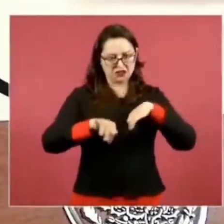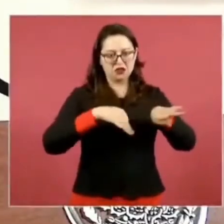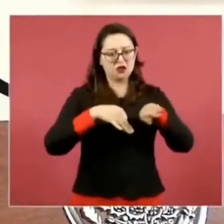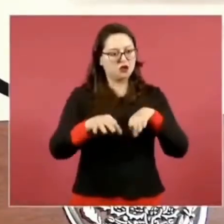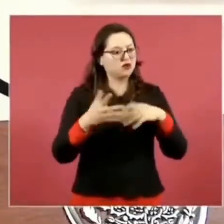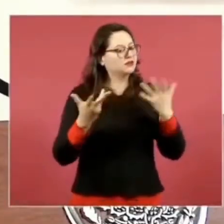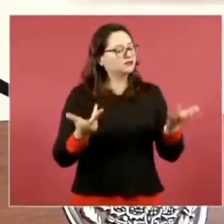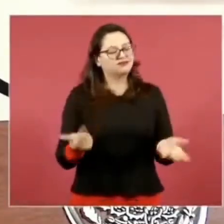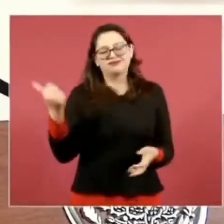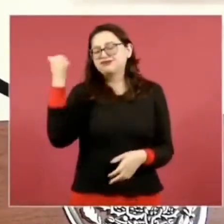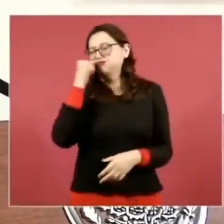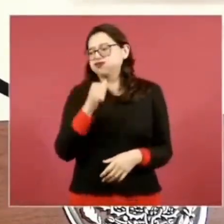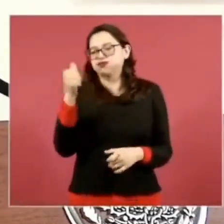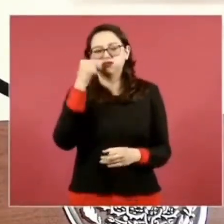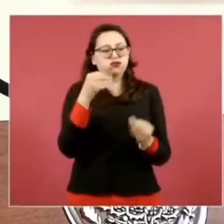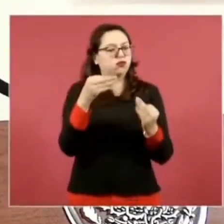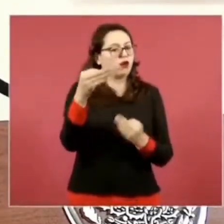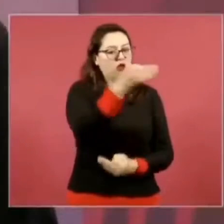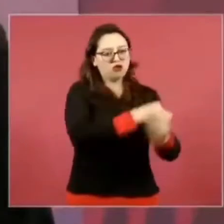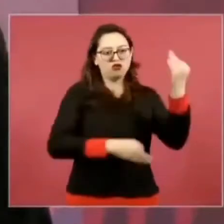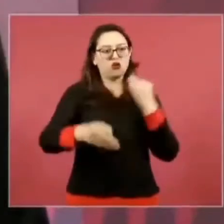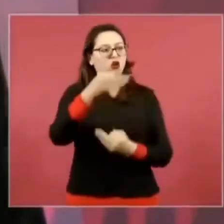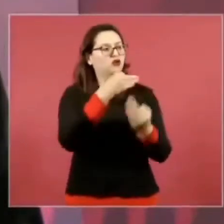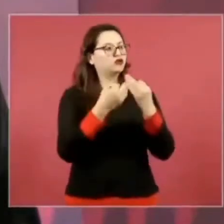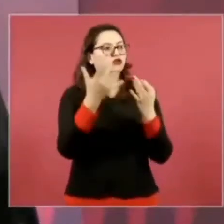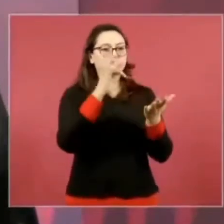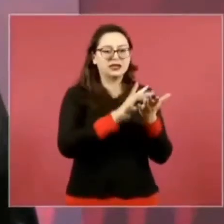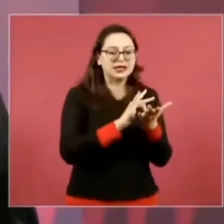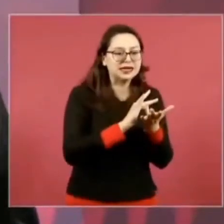como siempre, pero hace falta